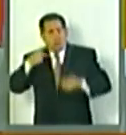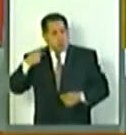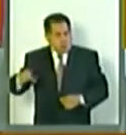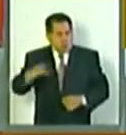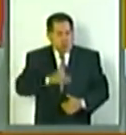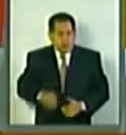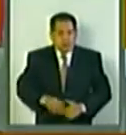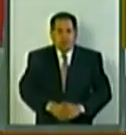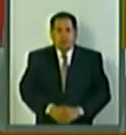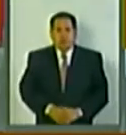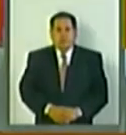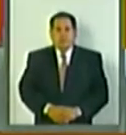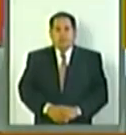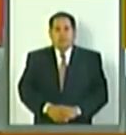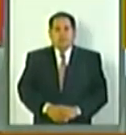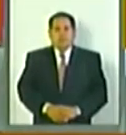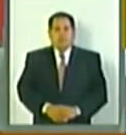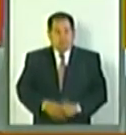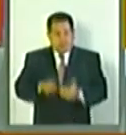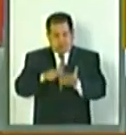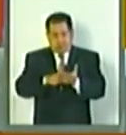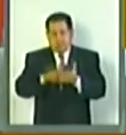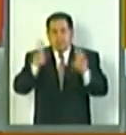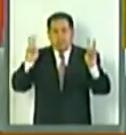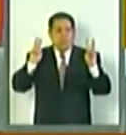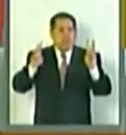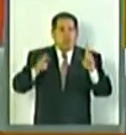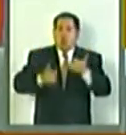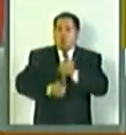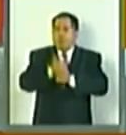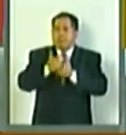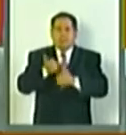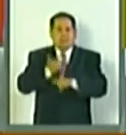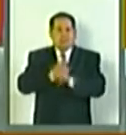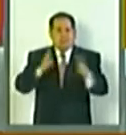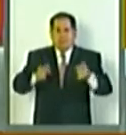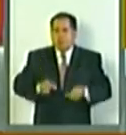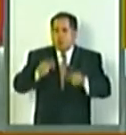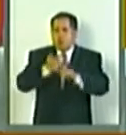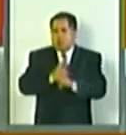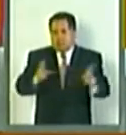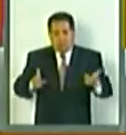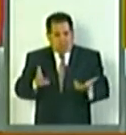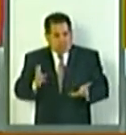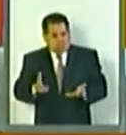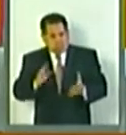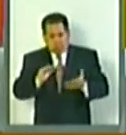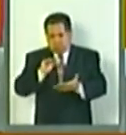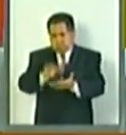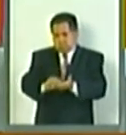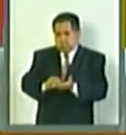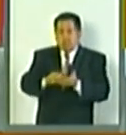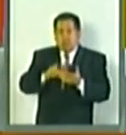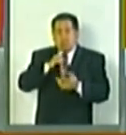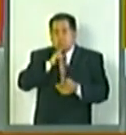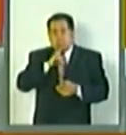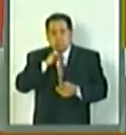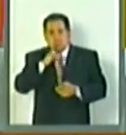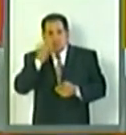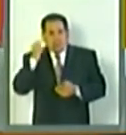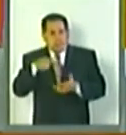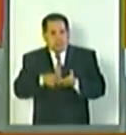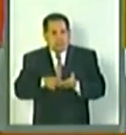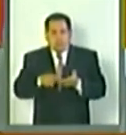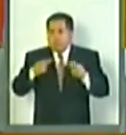propios. Cuando los términos de libre mercado y competencia efectiva son incorporados ciegamente